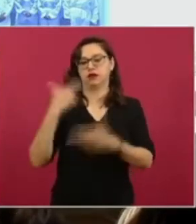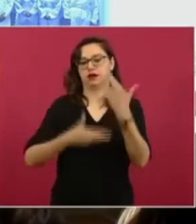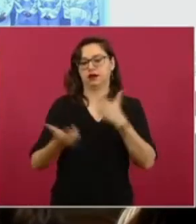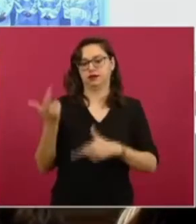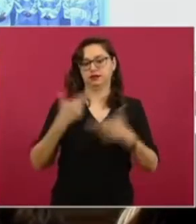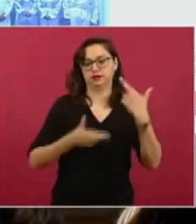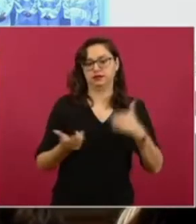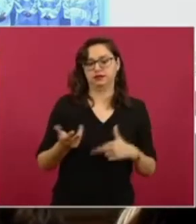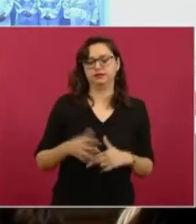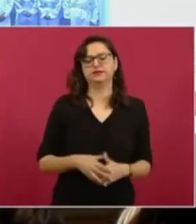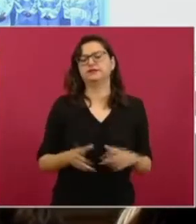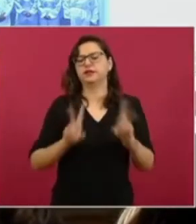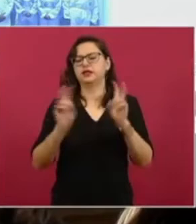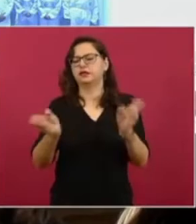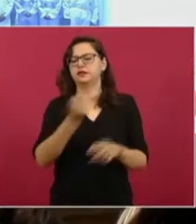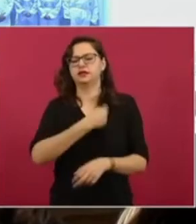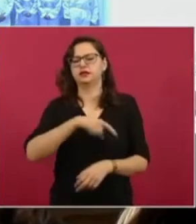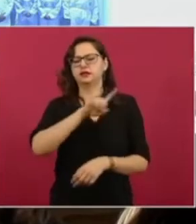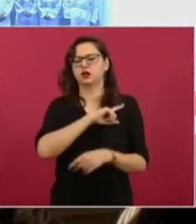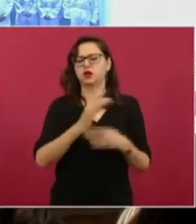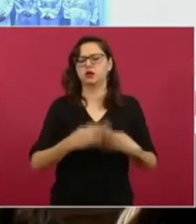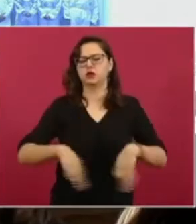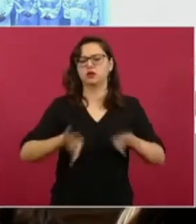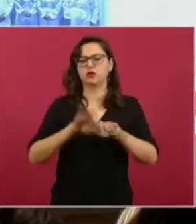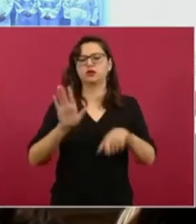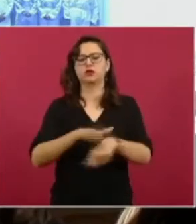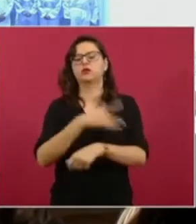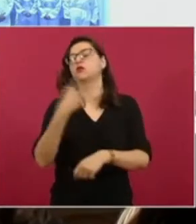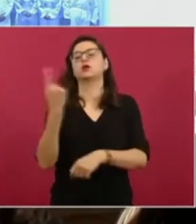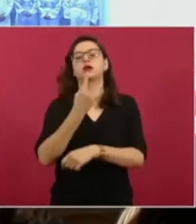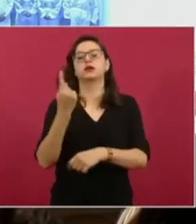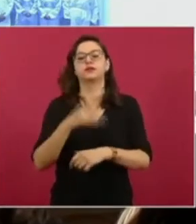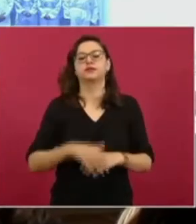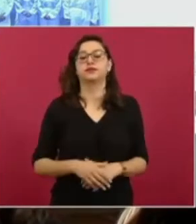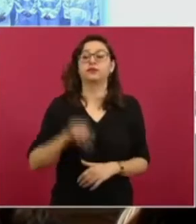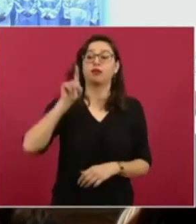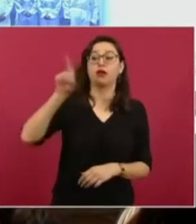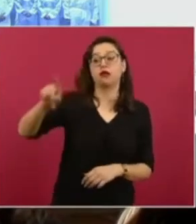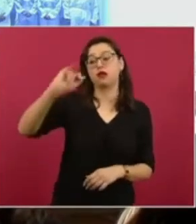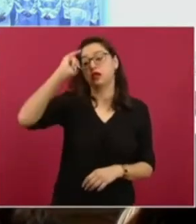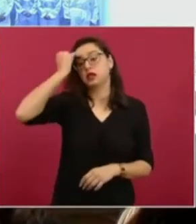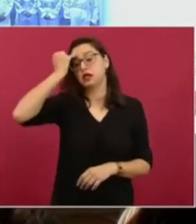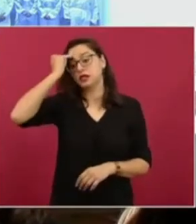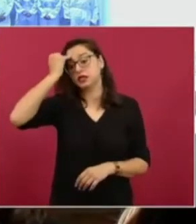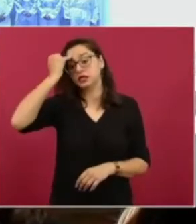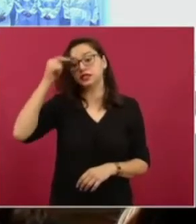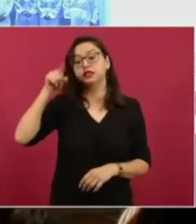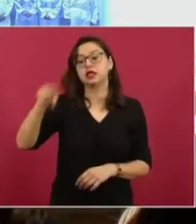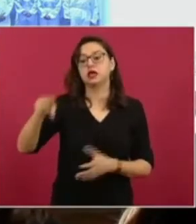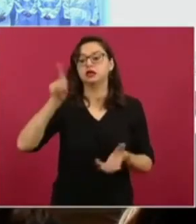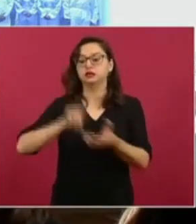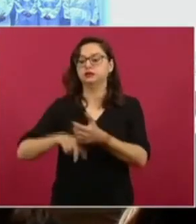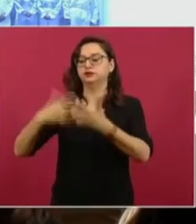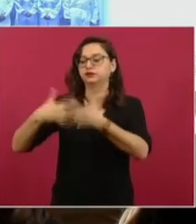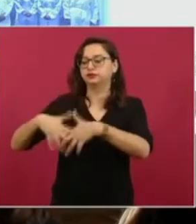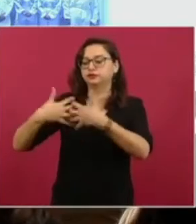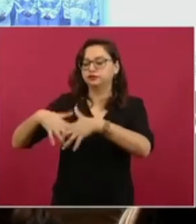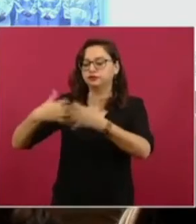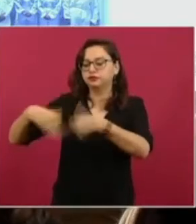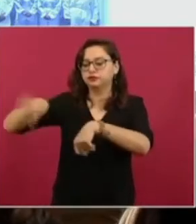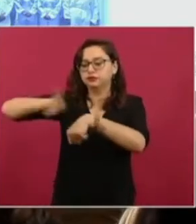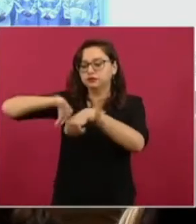de México? En primer lugar, la India produce el 60% de los medicamentos genéricos